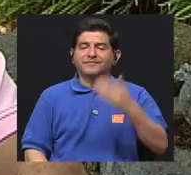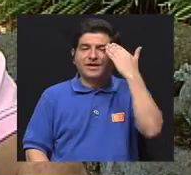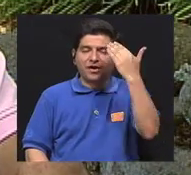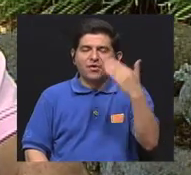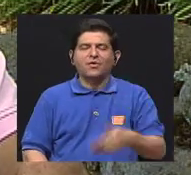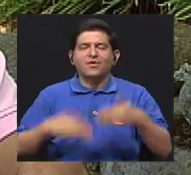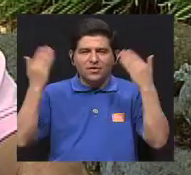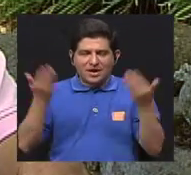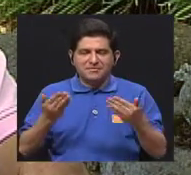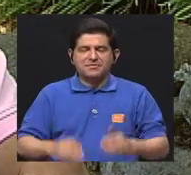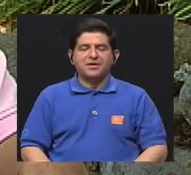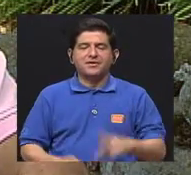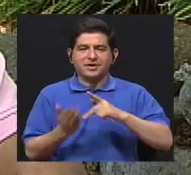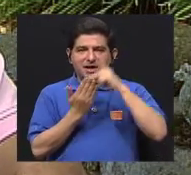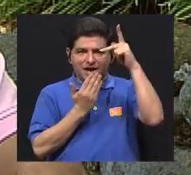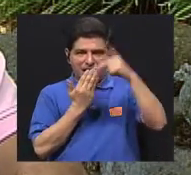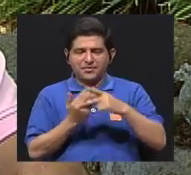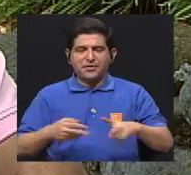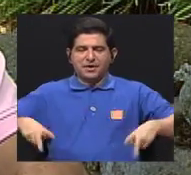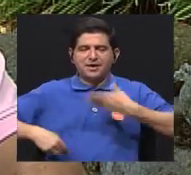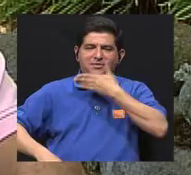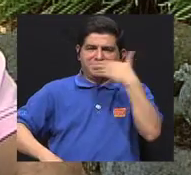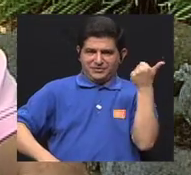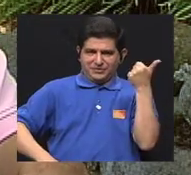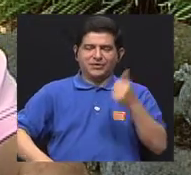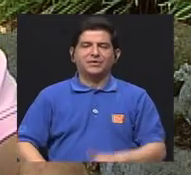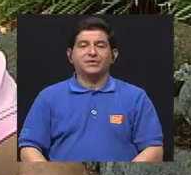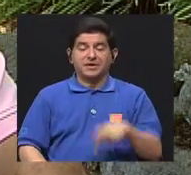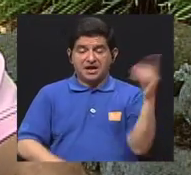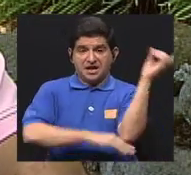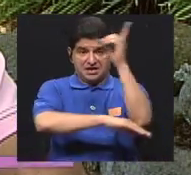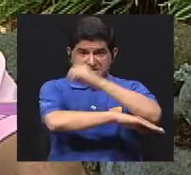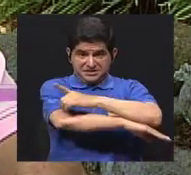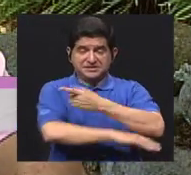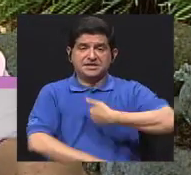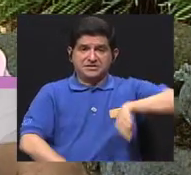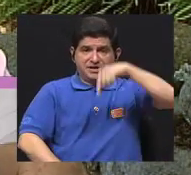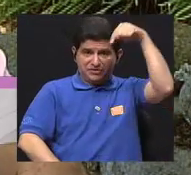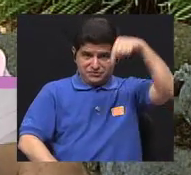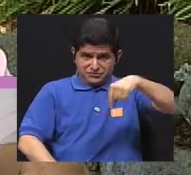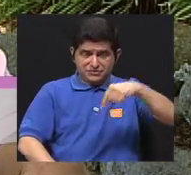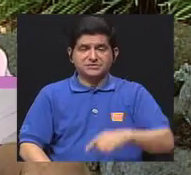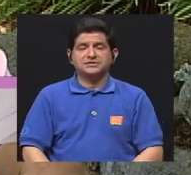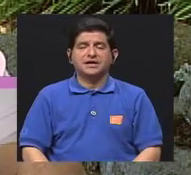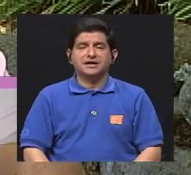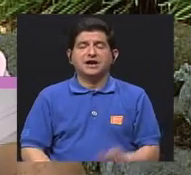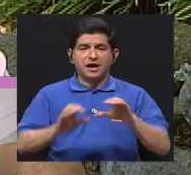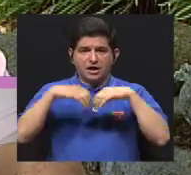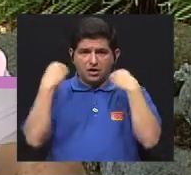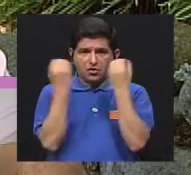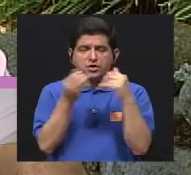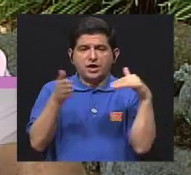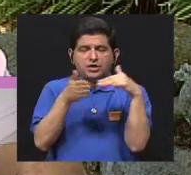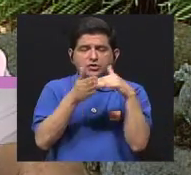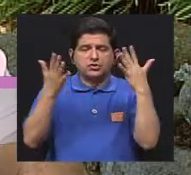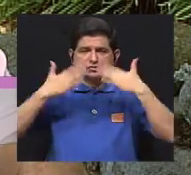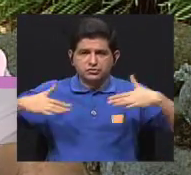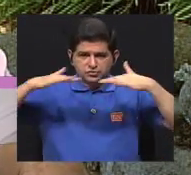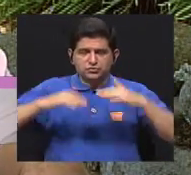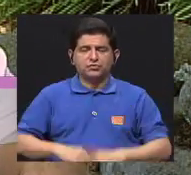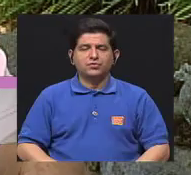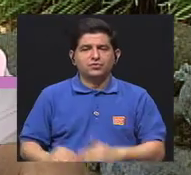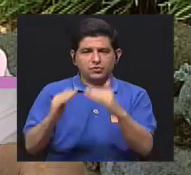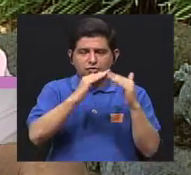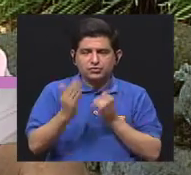Hola y bienvenidos a su telerevista Vivir Mejor. El día de hoy nos encontramos desde la Organización de Estudios Tropicales en la Ciudad